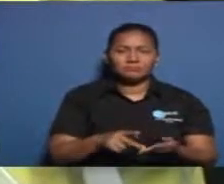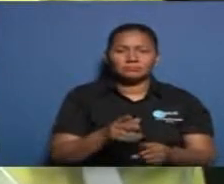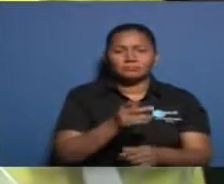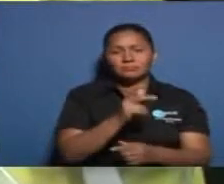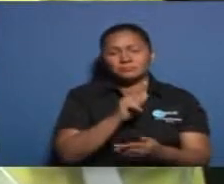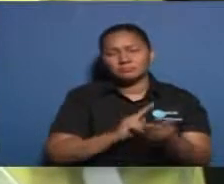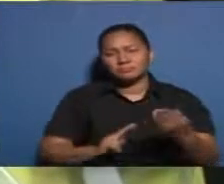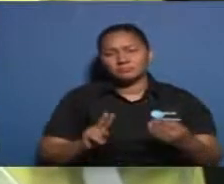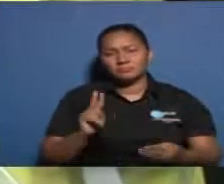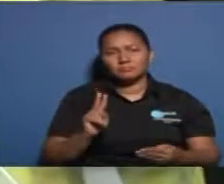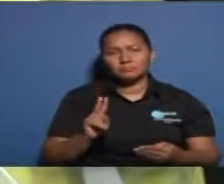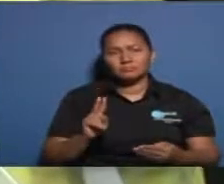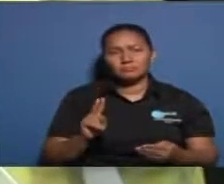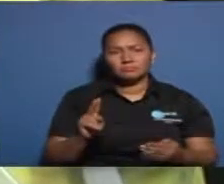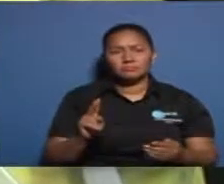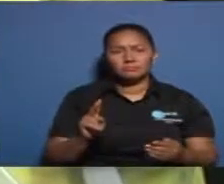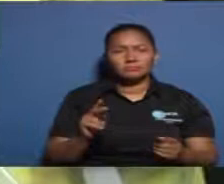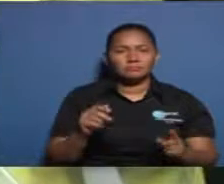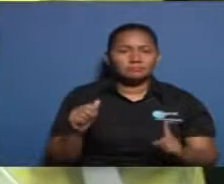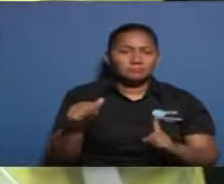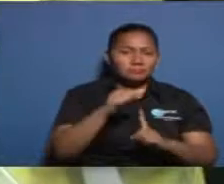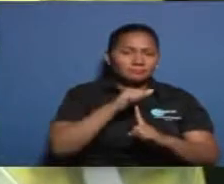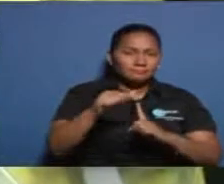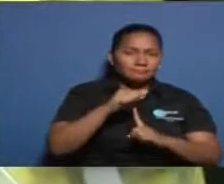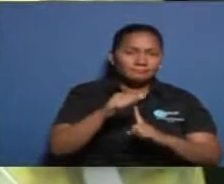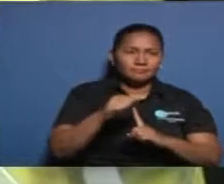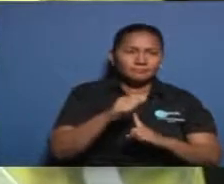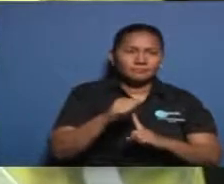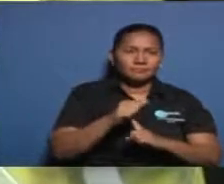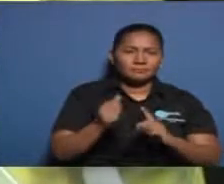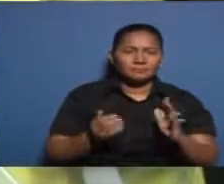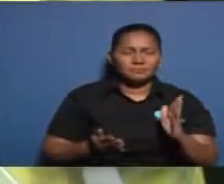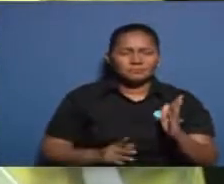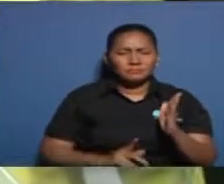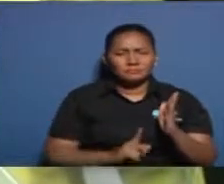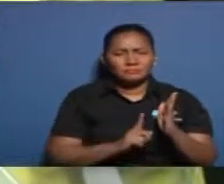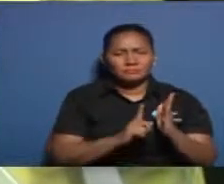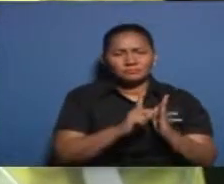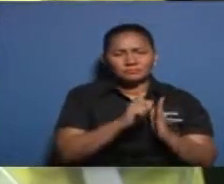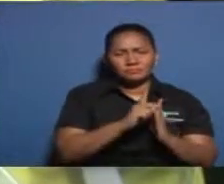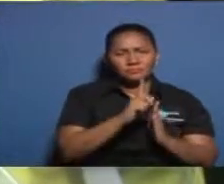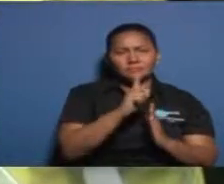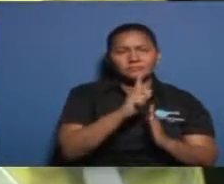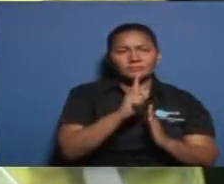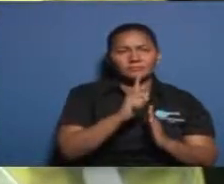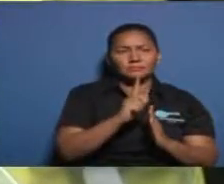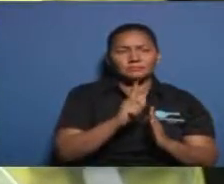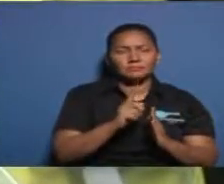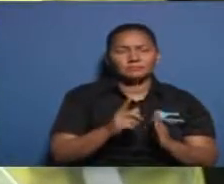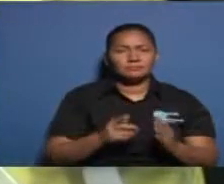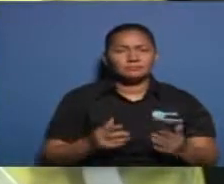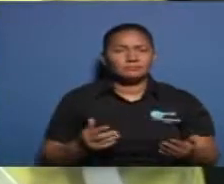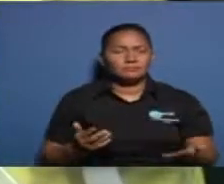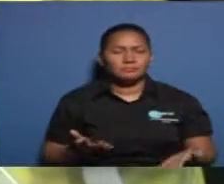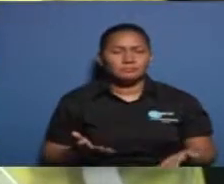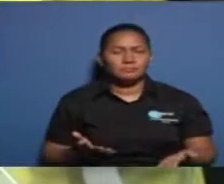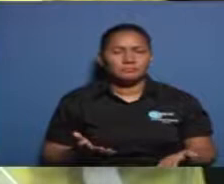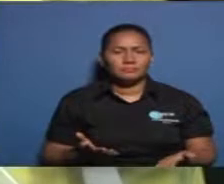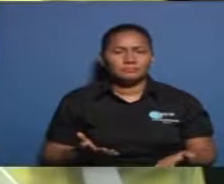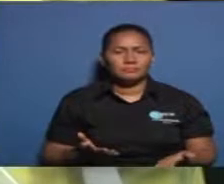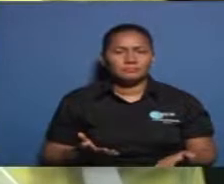de feminicidio programa en aumento entonces qué está pasando con ese sector de la población usted mencionaba al inicio que eso no tenía que